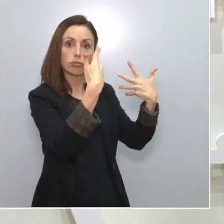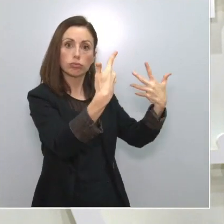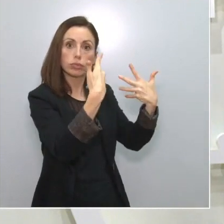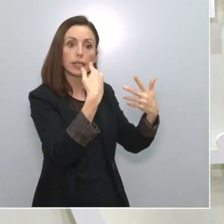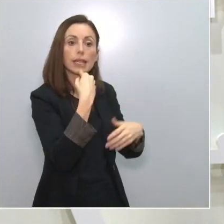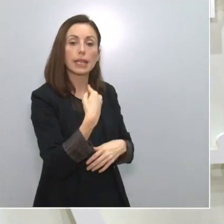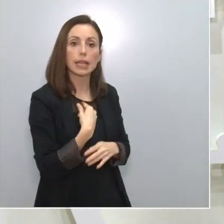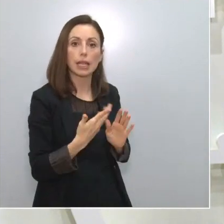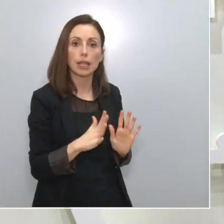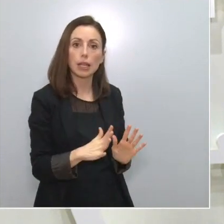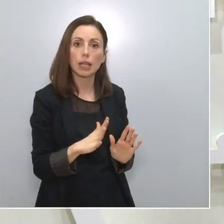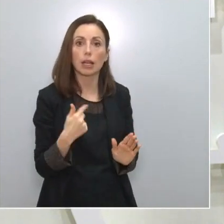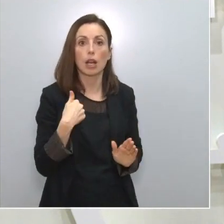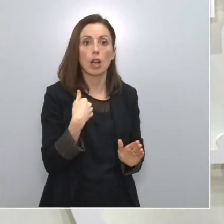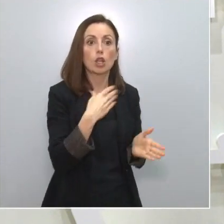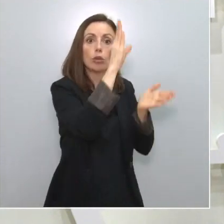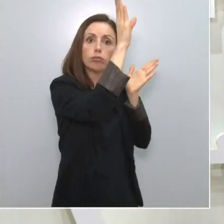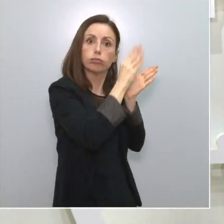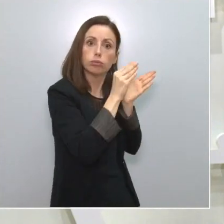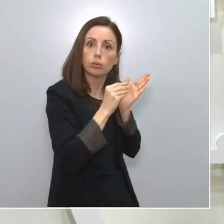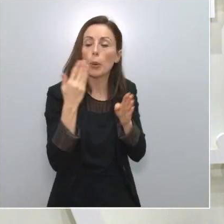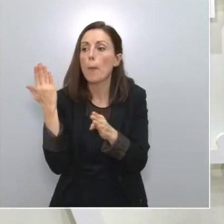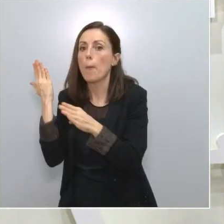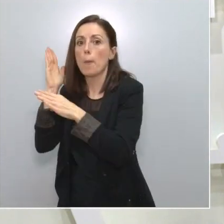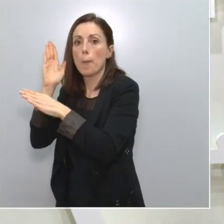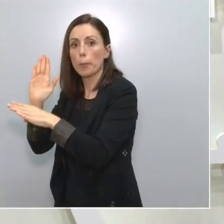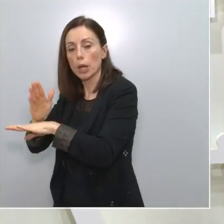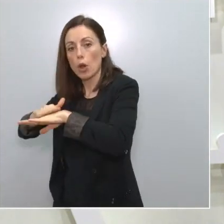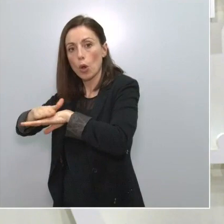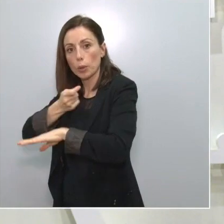nos indiquen, pues esa será la propuesta que hagamos al Gobierno de España.